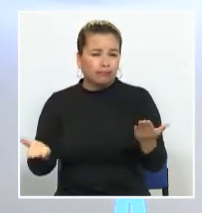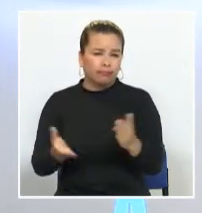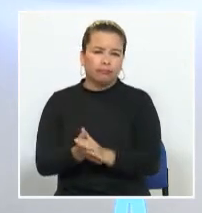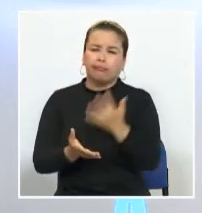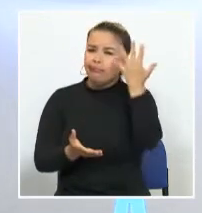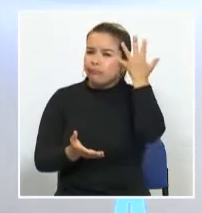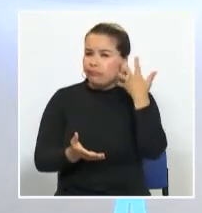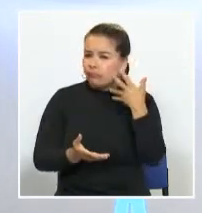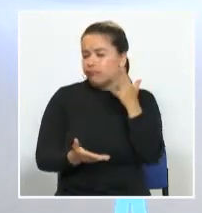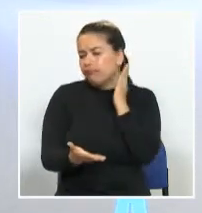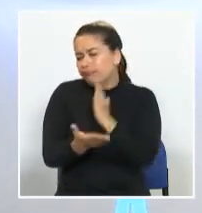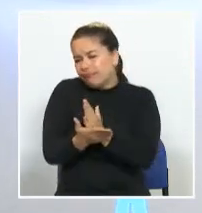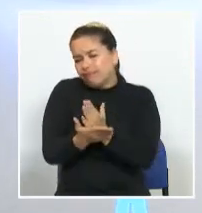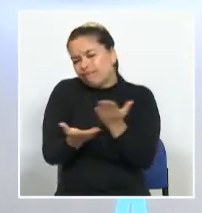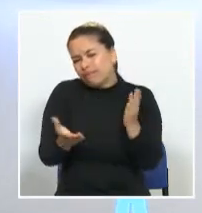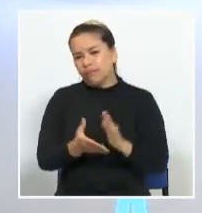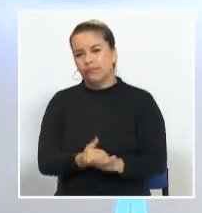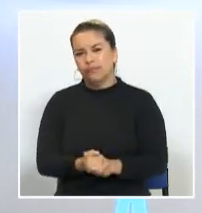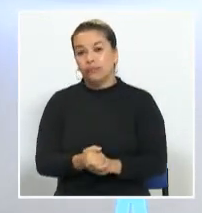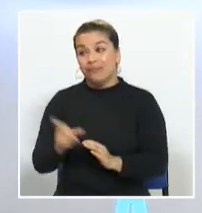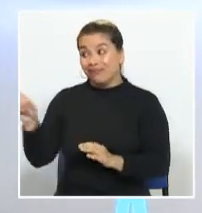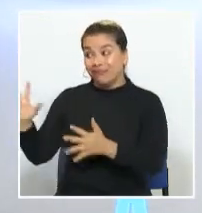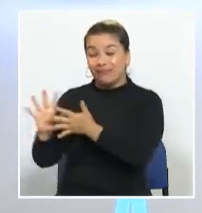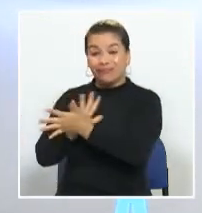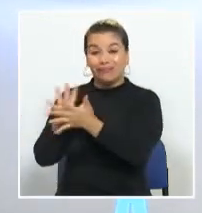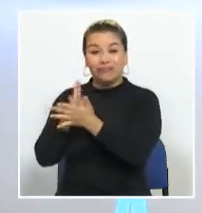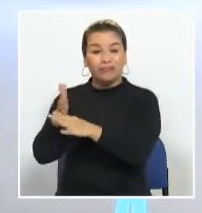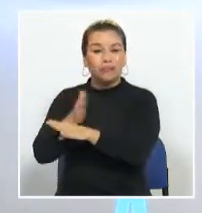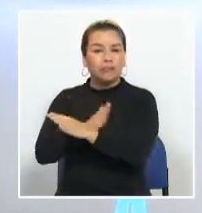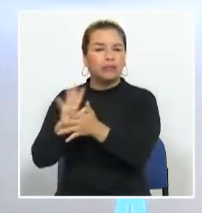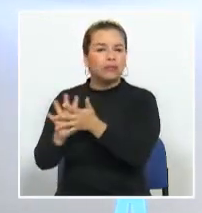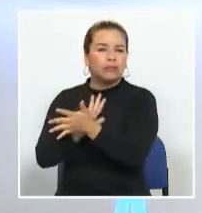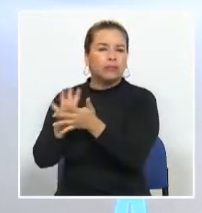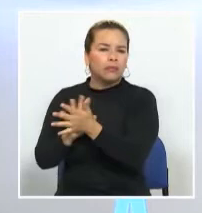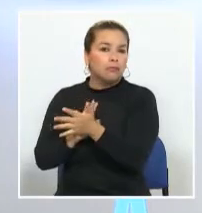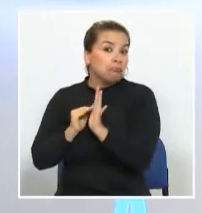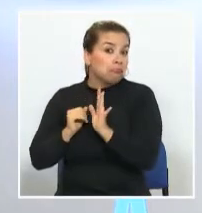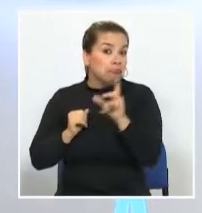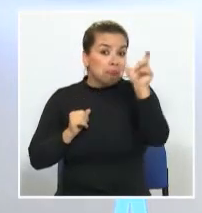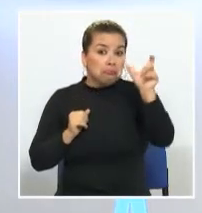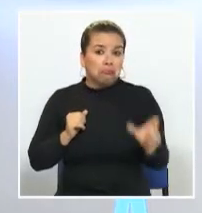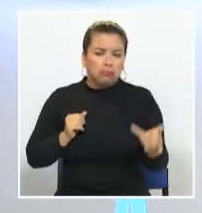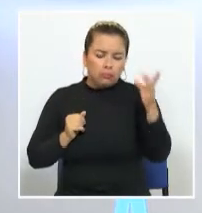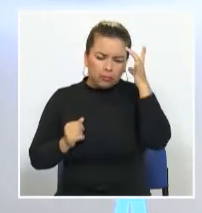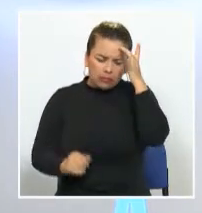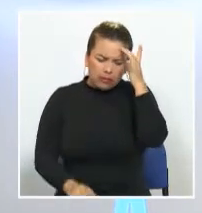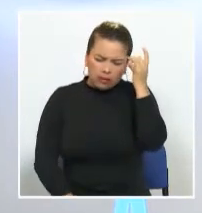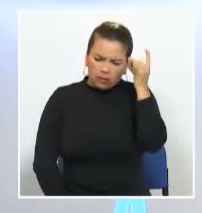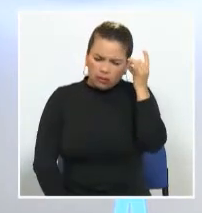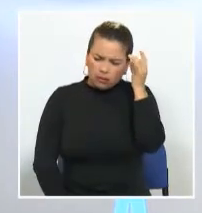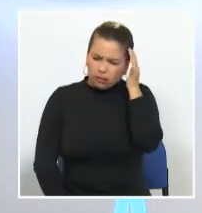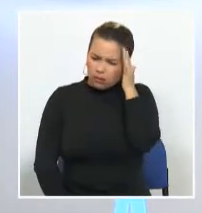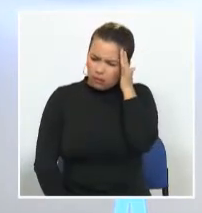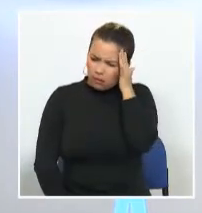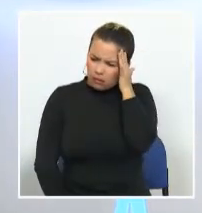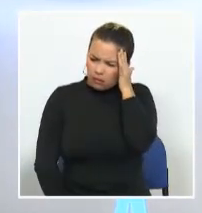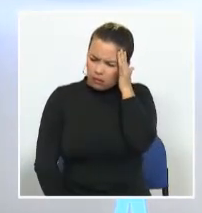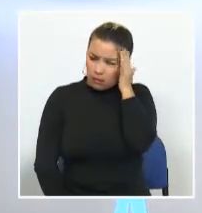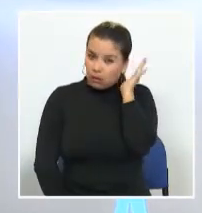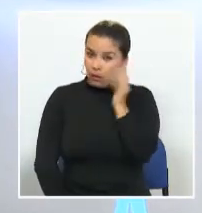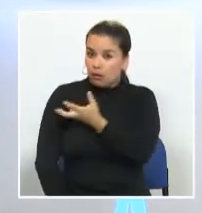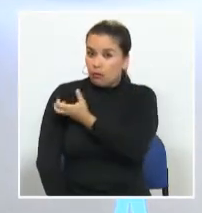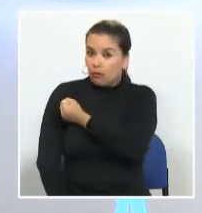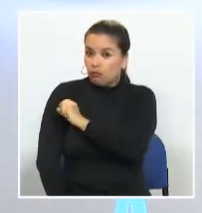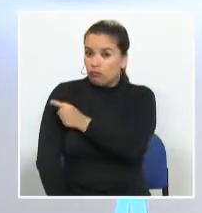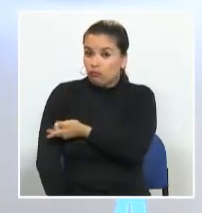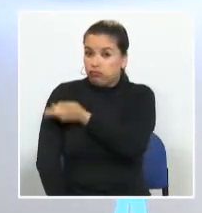sufriendo más. El doctor ahorita mencionaba, por ejemplo, que de pronto una persona podía tener dolor de cabeza con una hipertensión, y como tanto